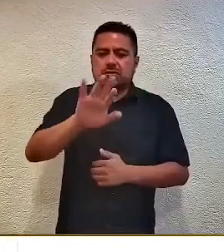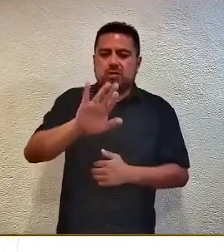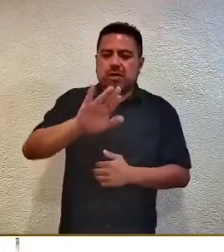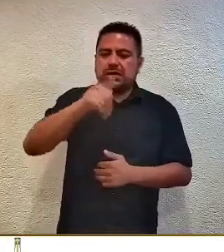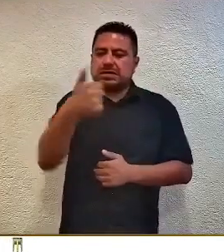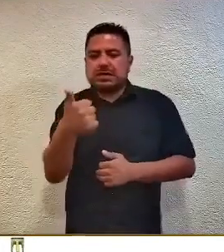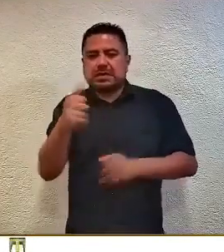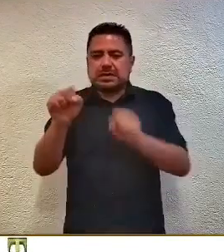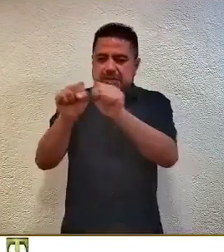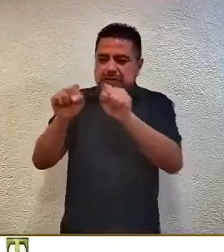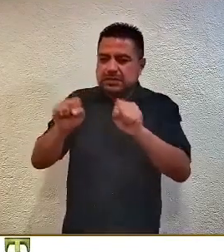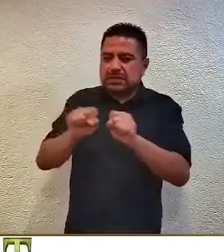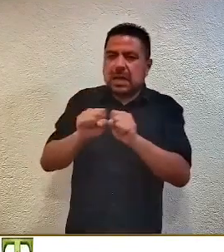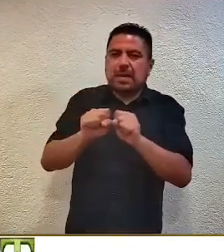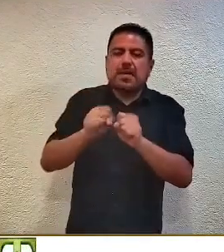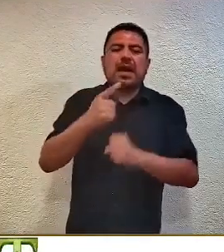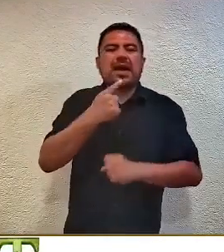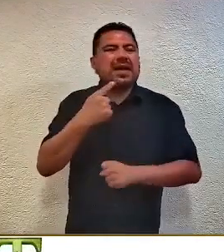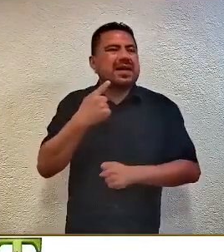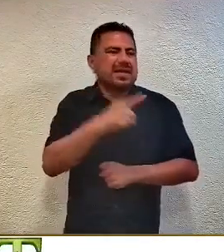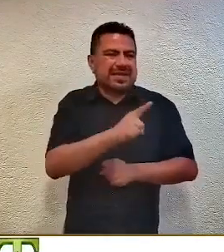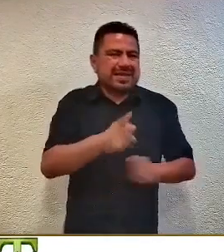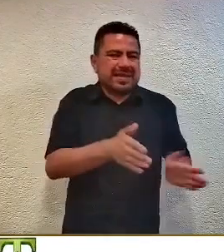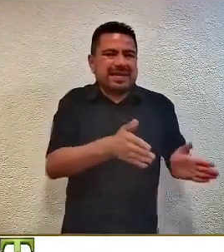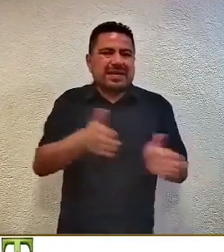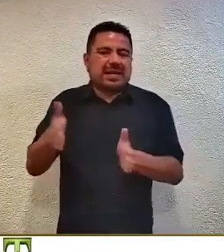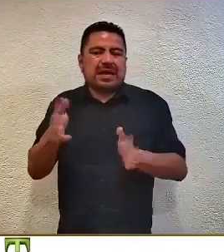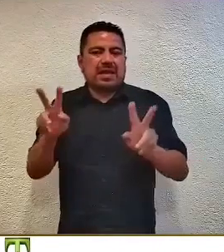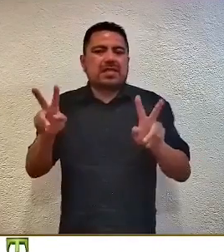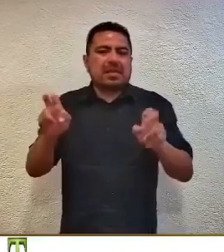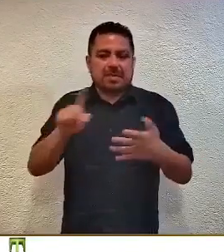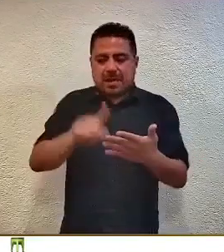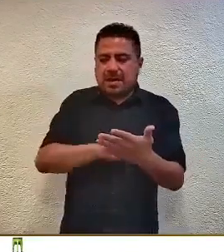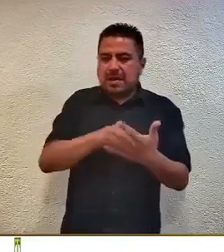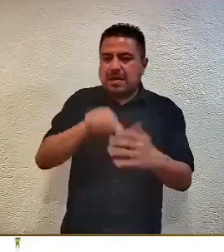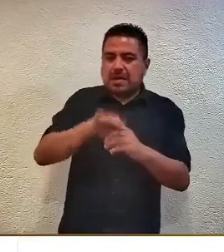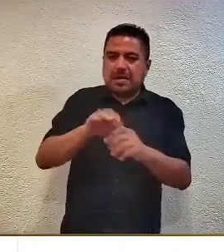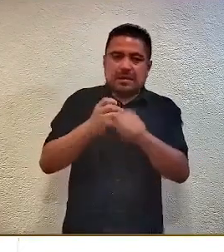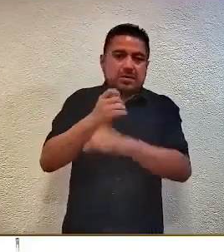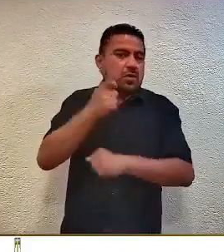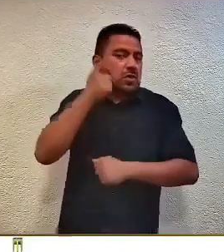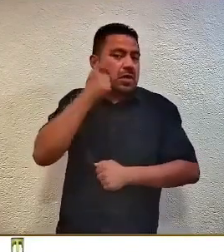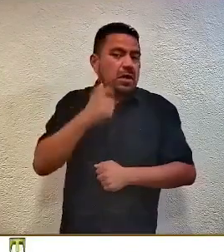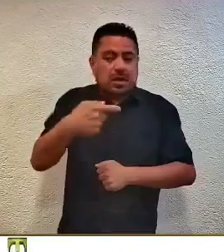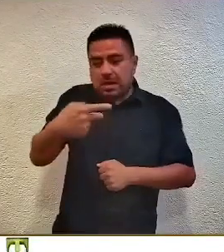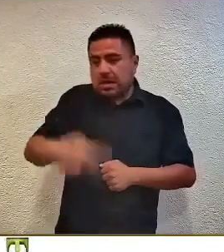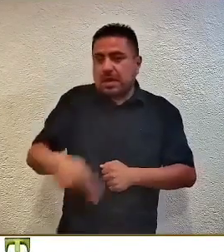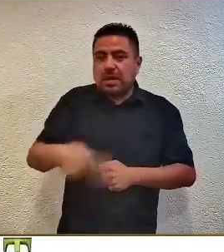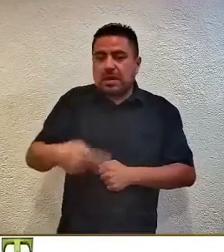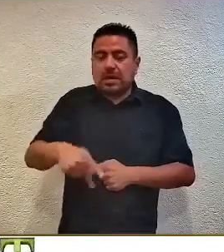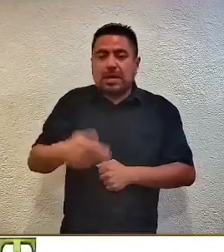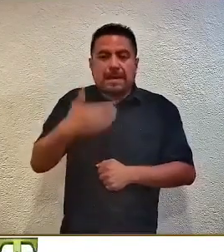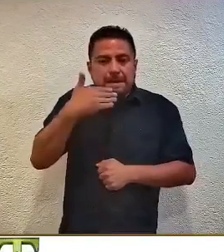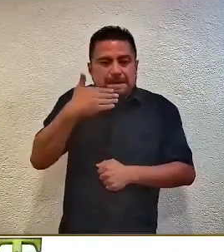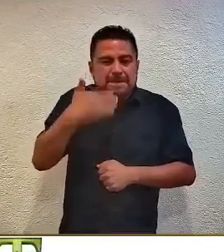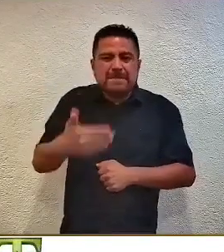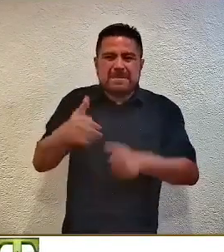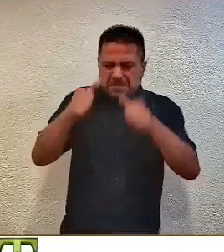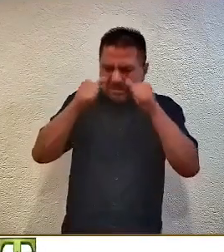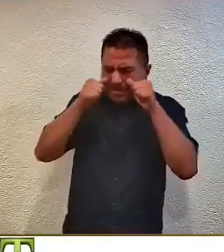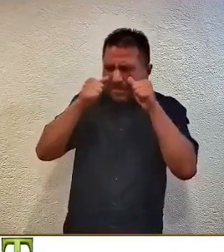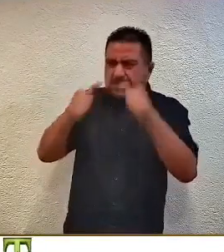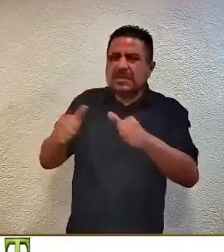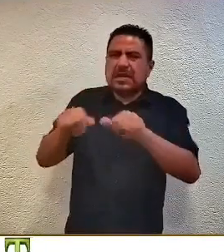456 del Sistema de Medios de Impugnación en materia electoral del Estado de Guerrero, cerciorándose que